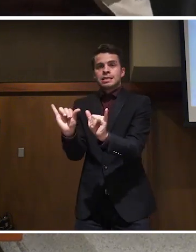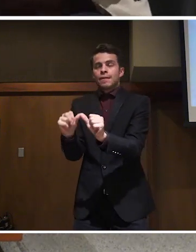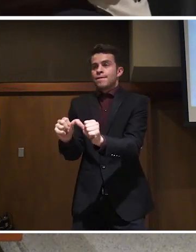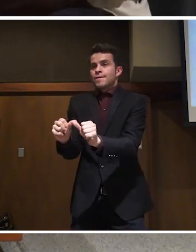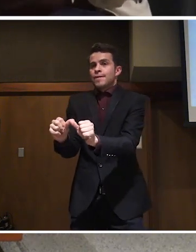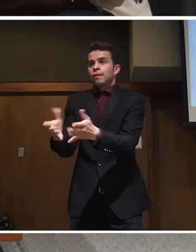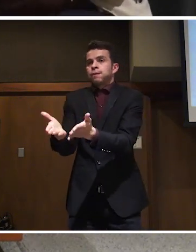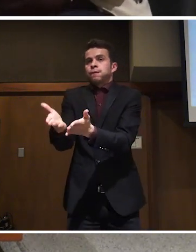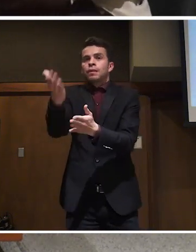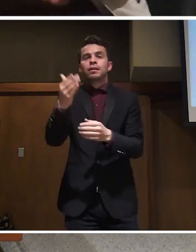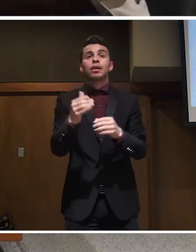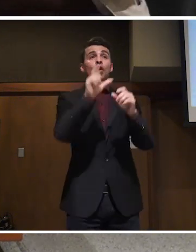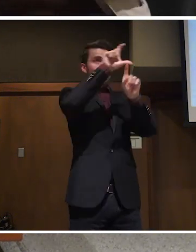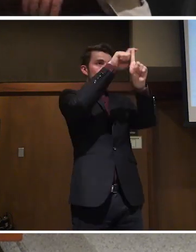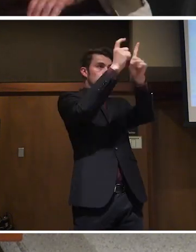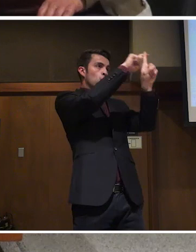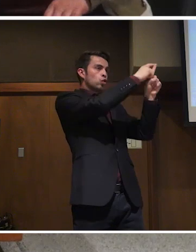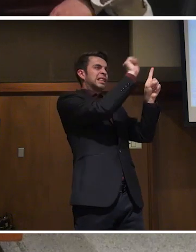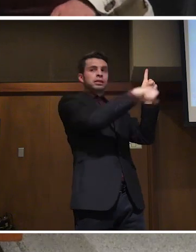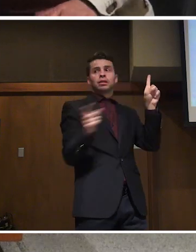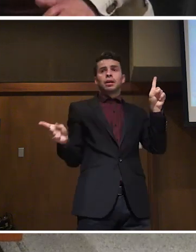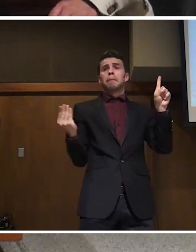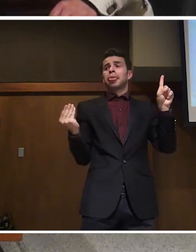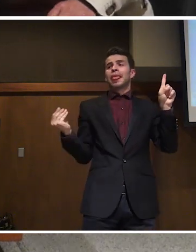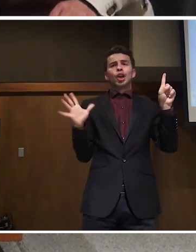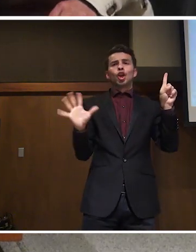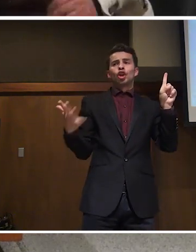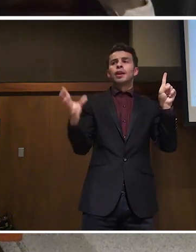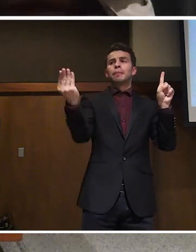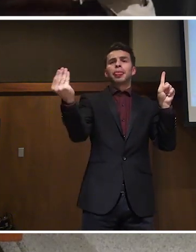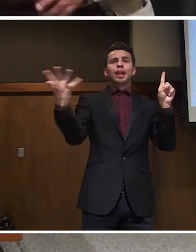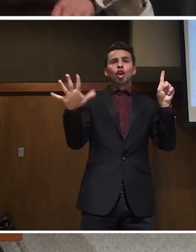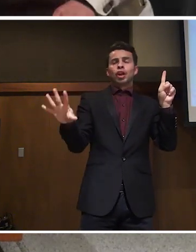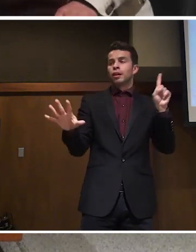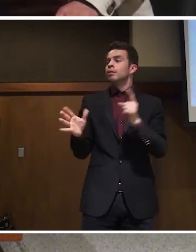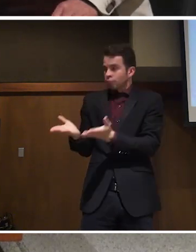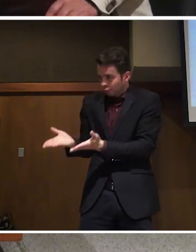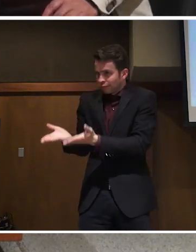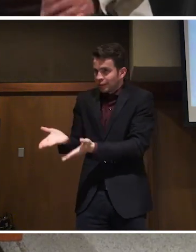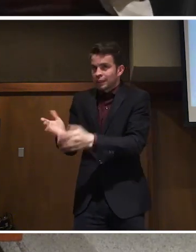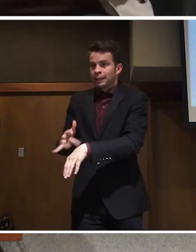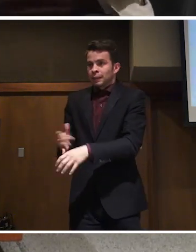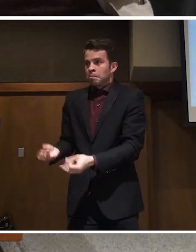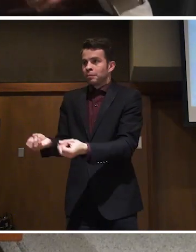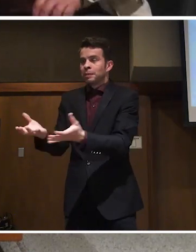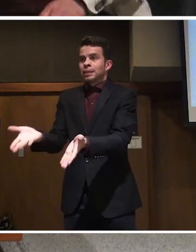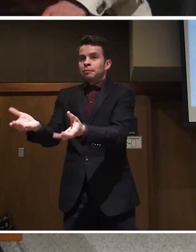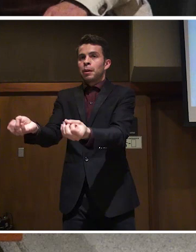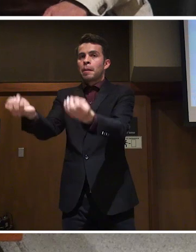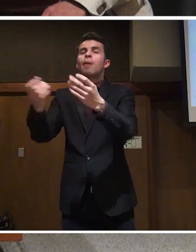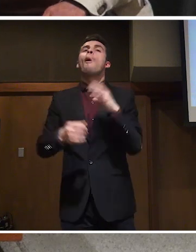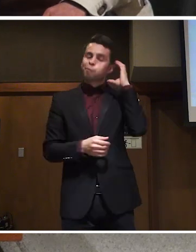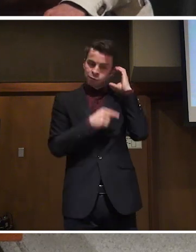esa diversidad cultural es una de las funciones de la Biblioteca Luis Ángel Arango, y me parece a mí hay en marcha